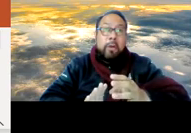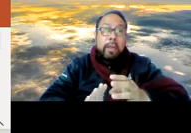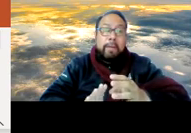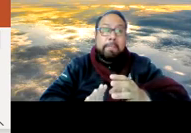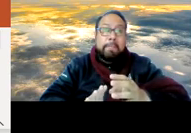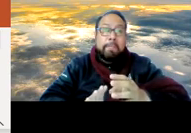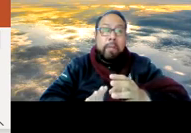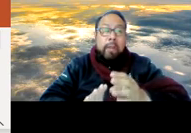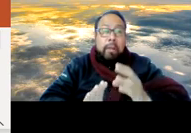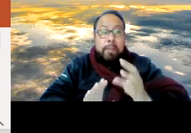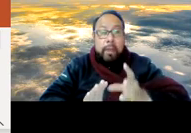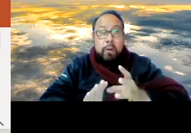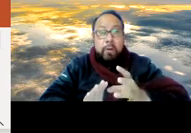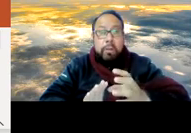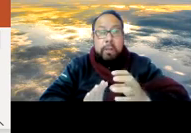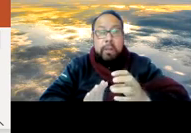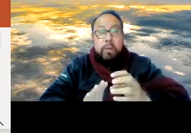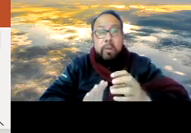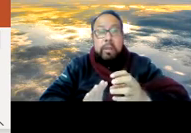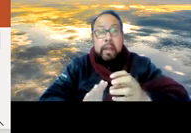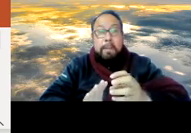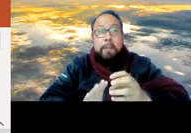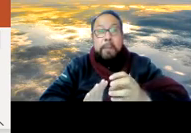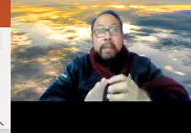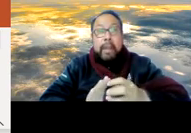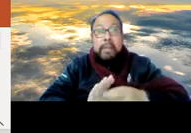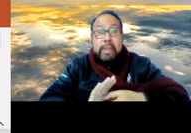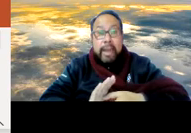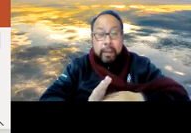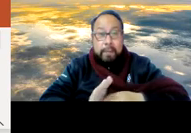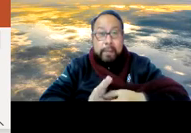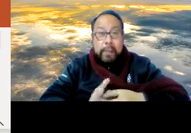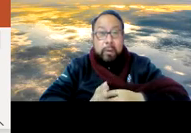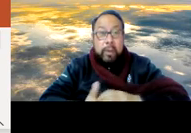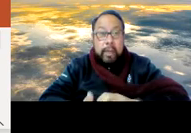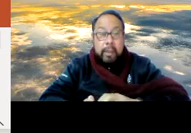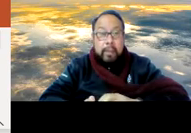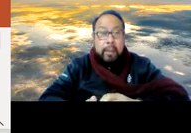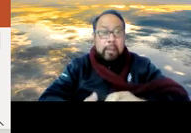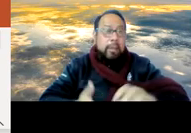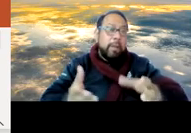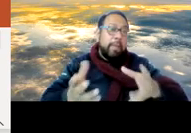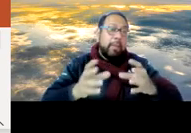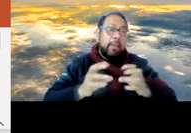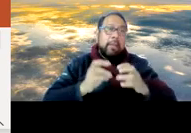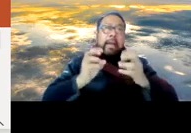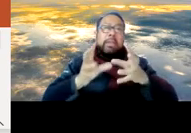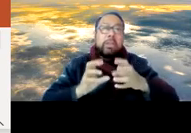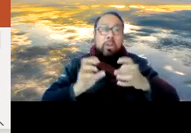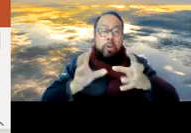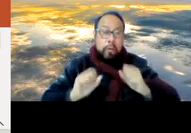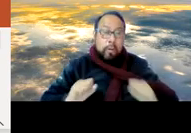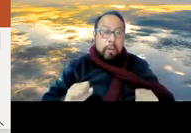sea errónea, pero muchas veces no está bien arbitrada, bien cuidada, y simplemente es